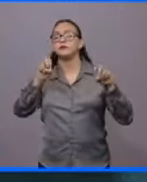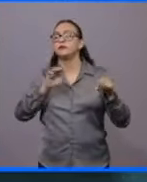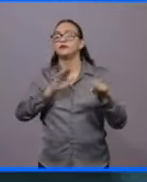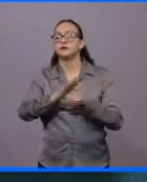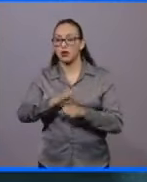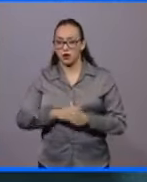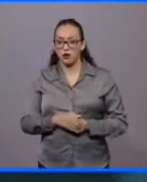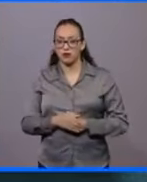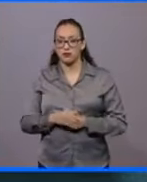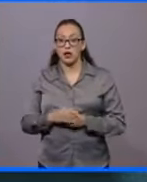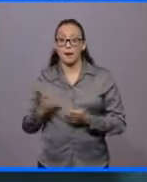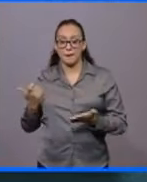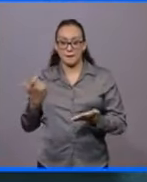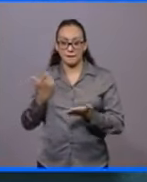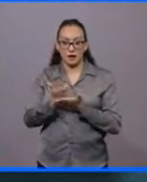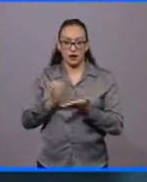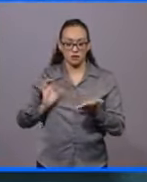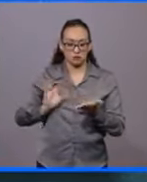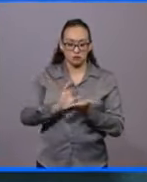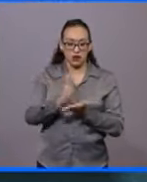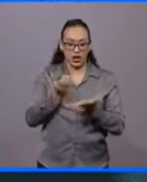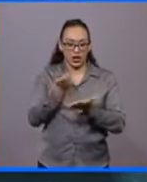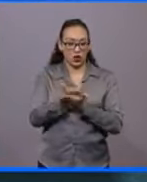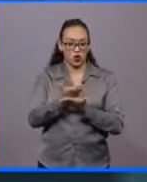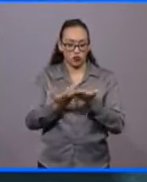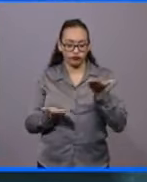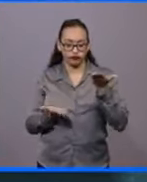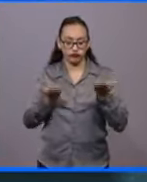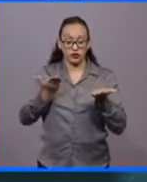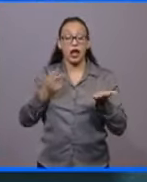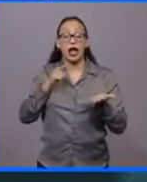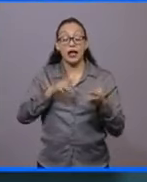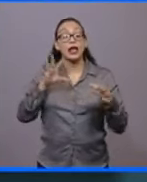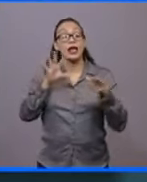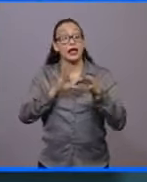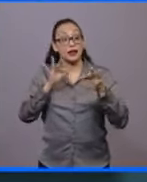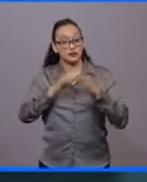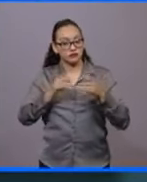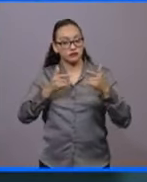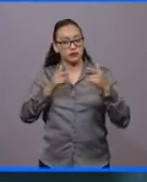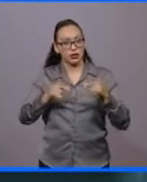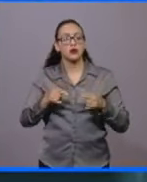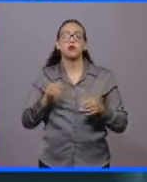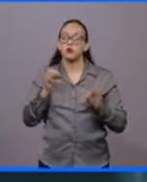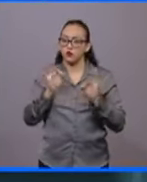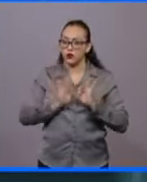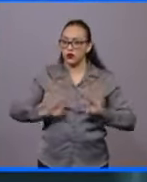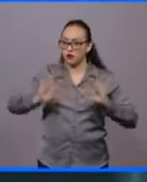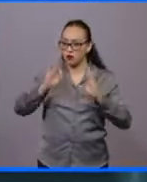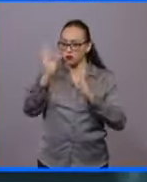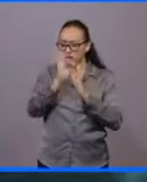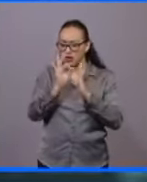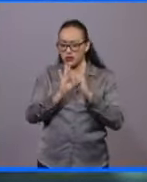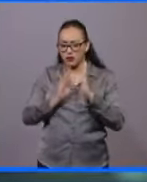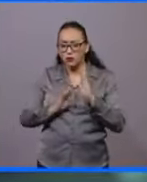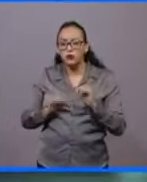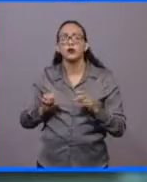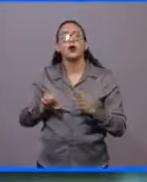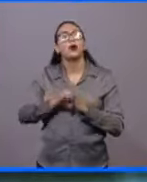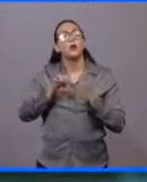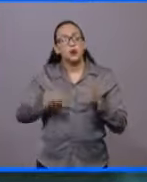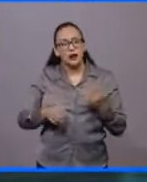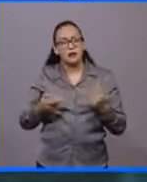titulado Compensación Económica, en el que se abordaron aspectos fundamentales de esta figura, como sus elementos, supuestos